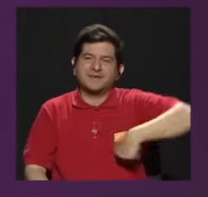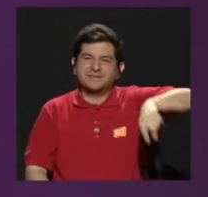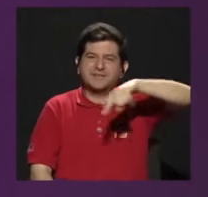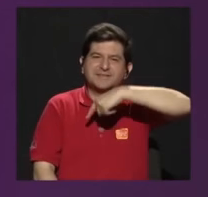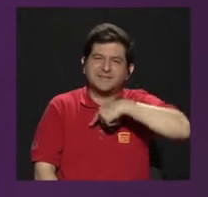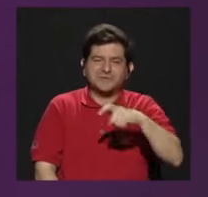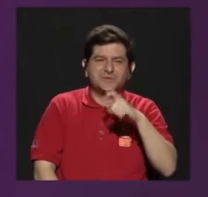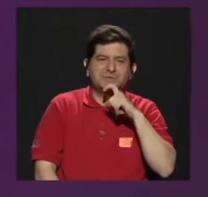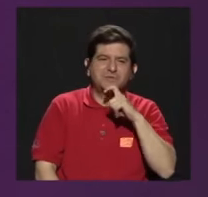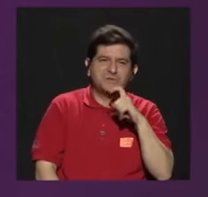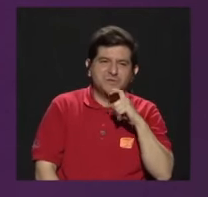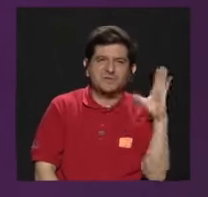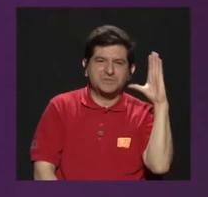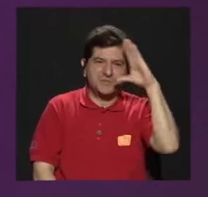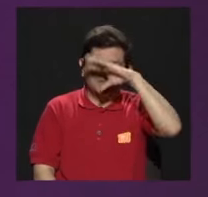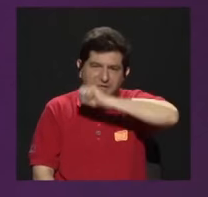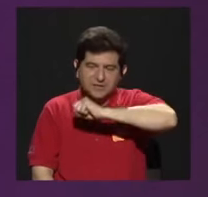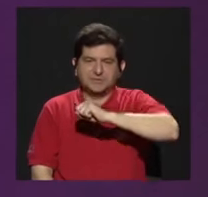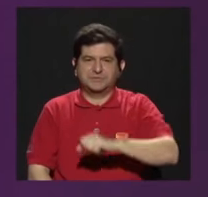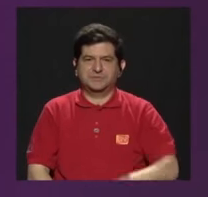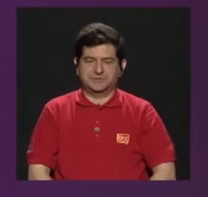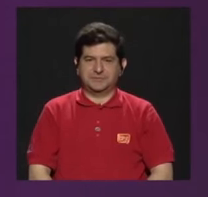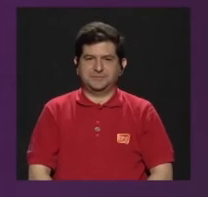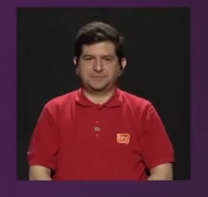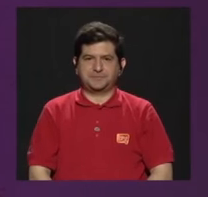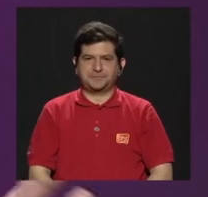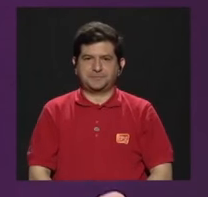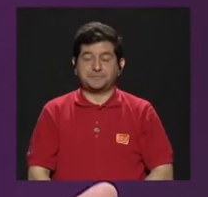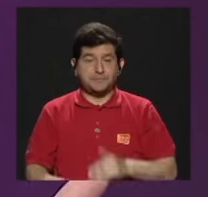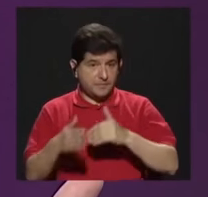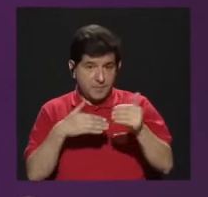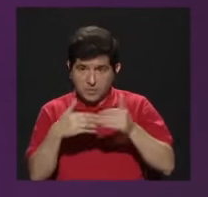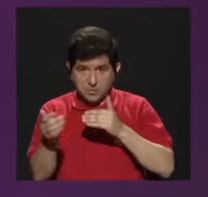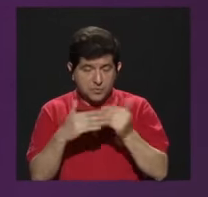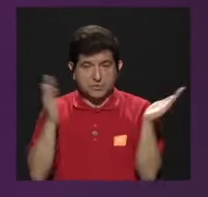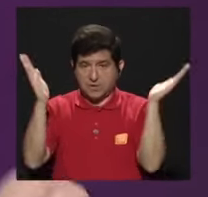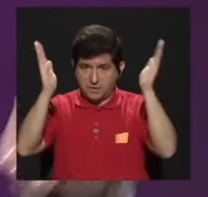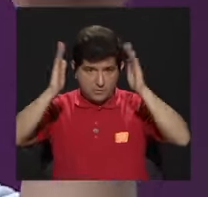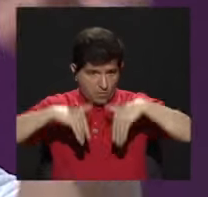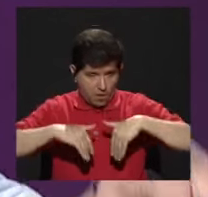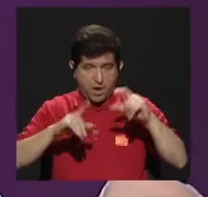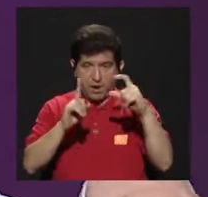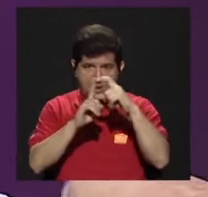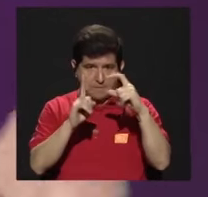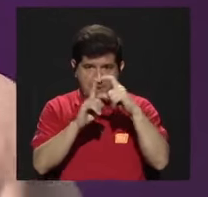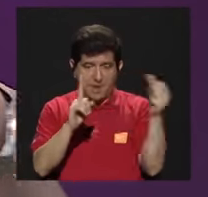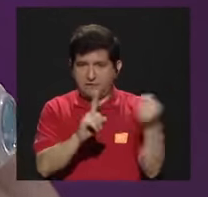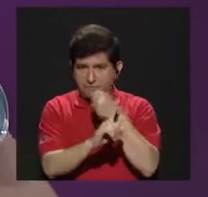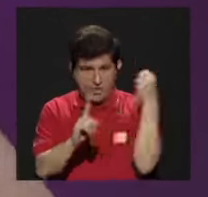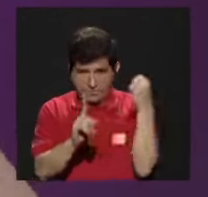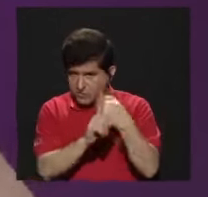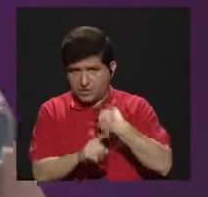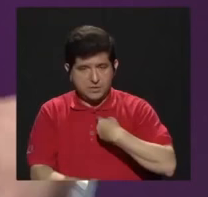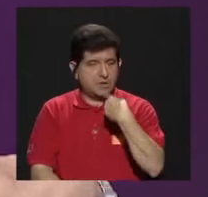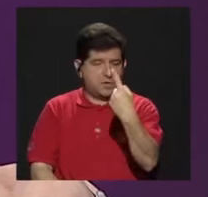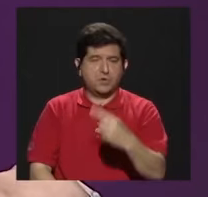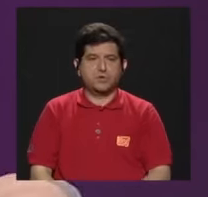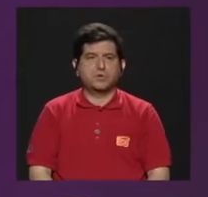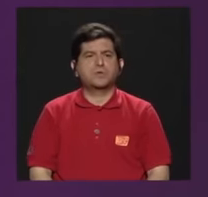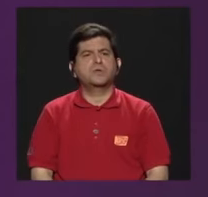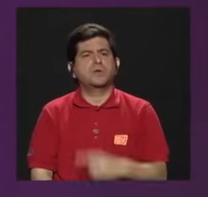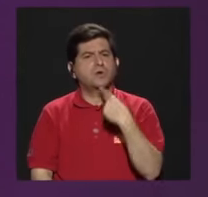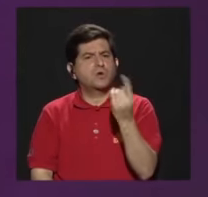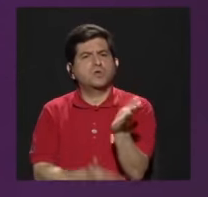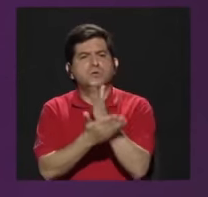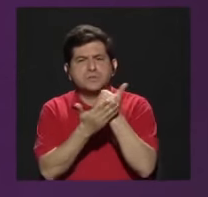también nos cuesta reconocer en este sentido, ¿verdad?, que pese a que no haya una palabra violenta o que yo diga, bueno, me está